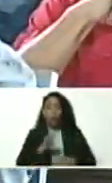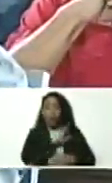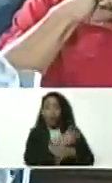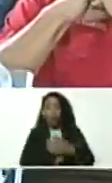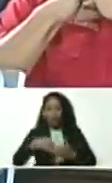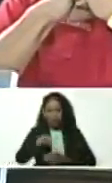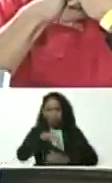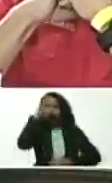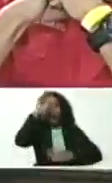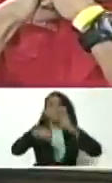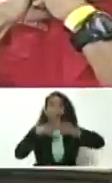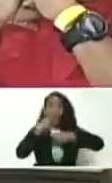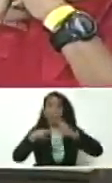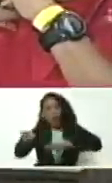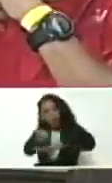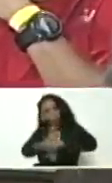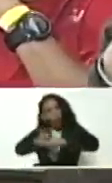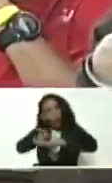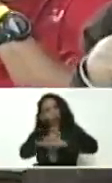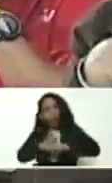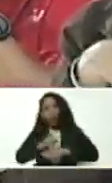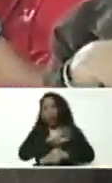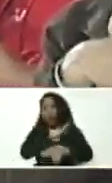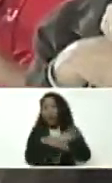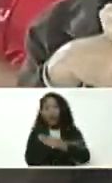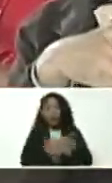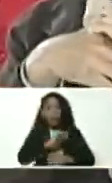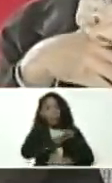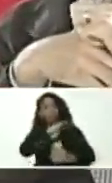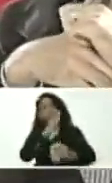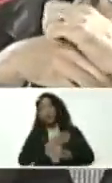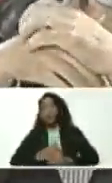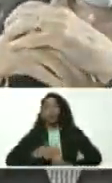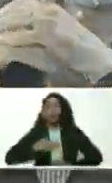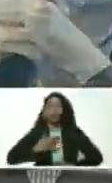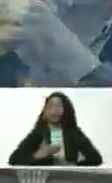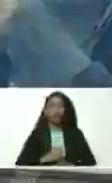política gubernamental una fuerza de poder